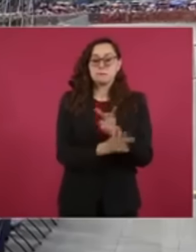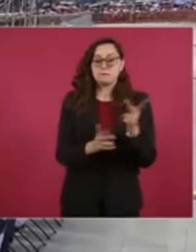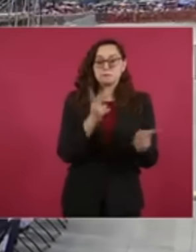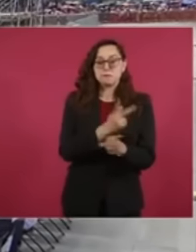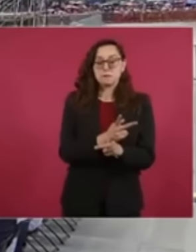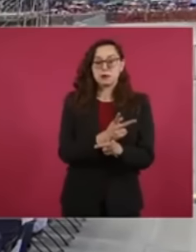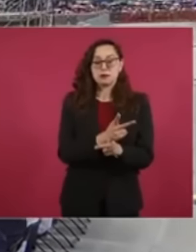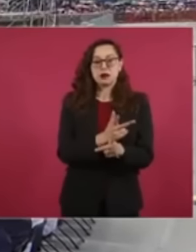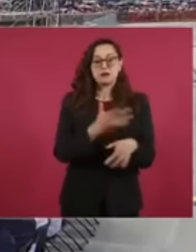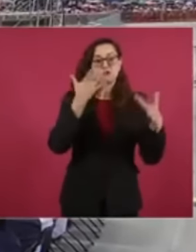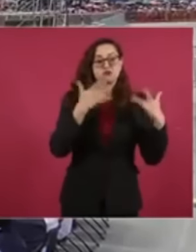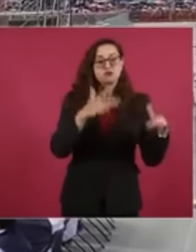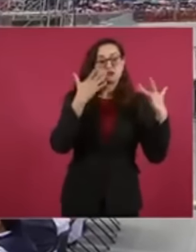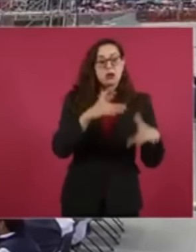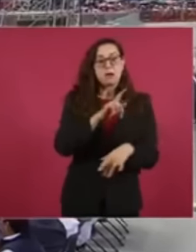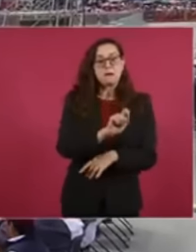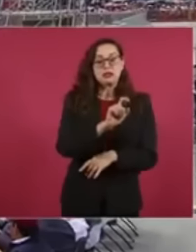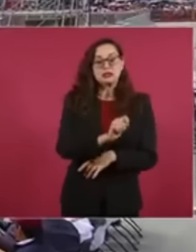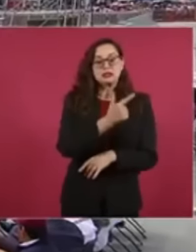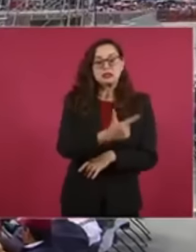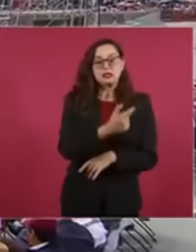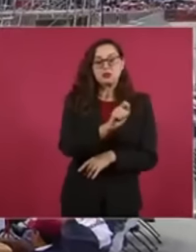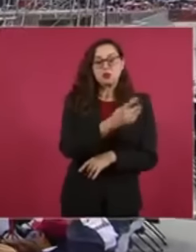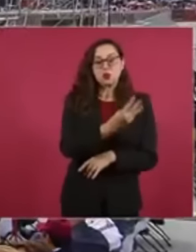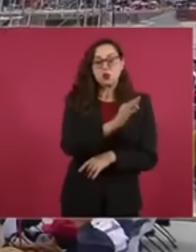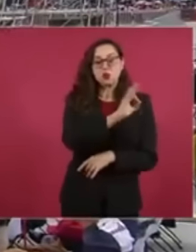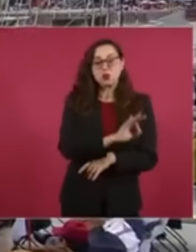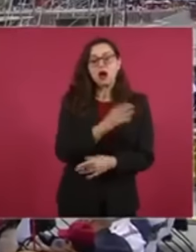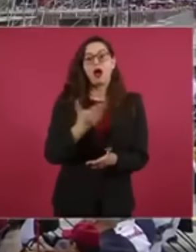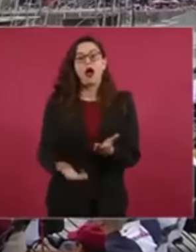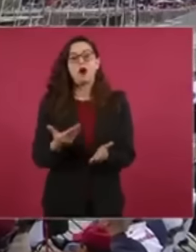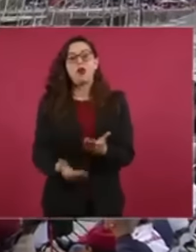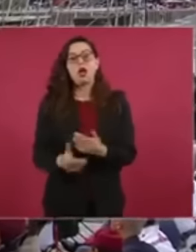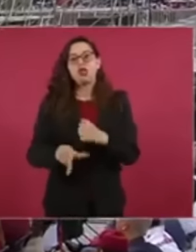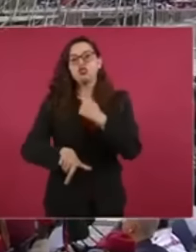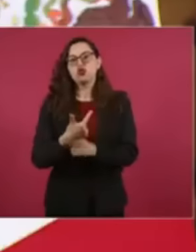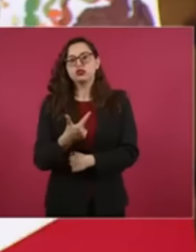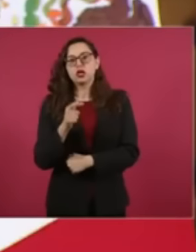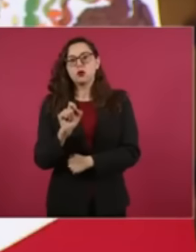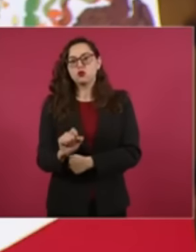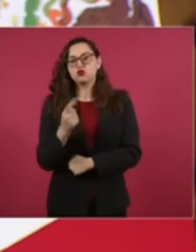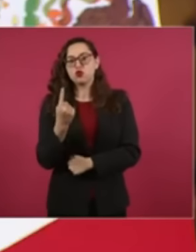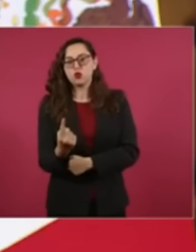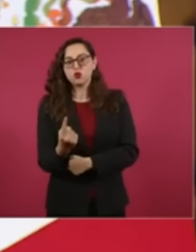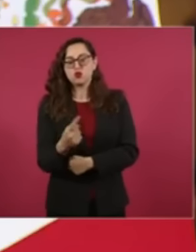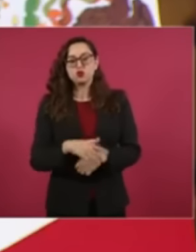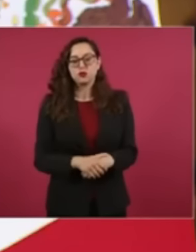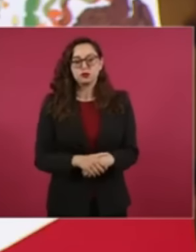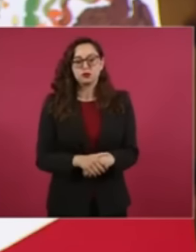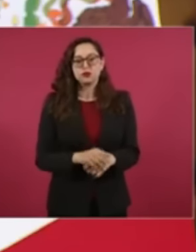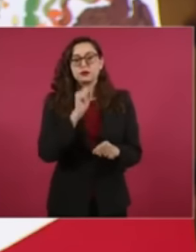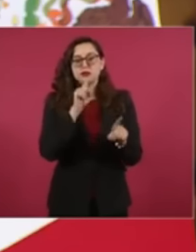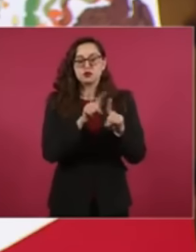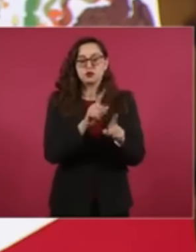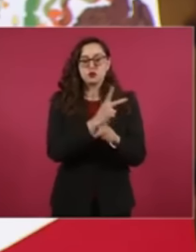el abandono escolar de 27.4 a 12.1. En el medio superior